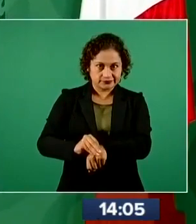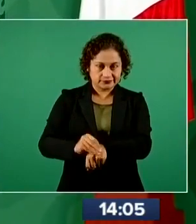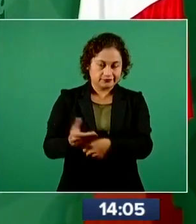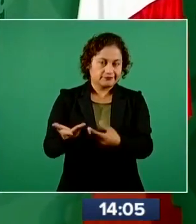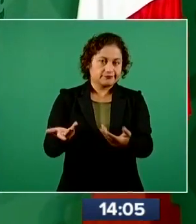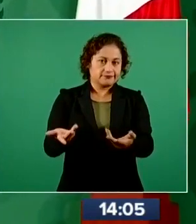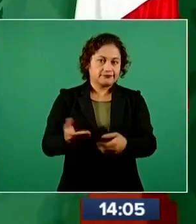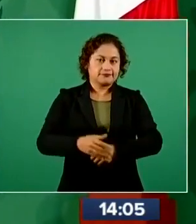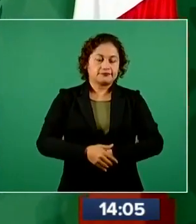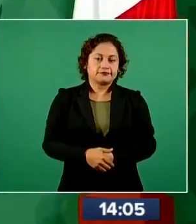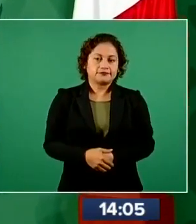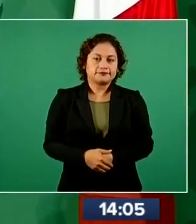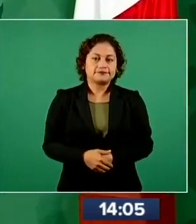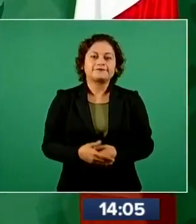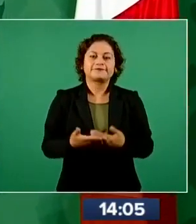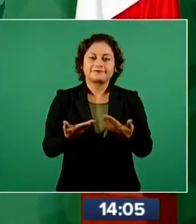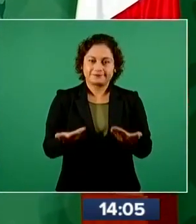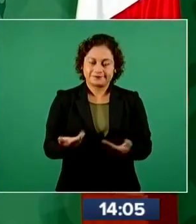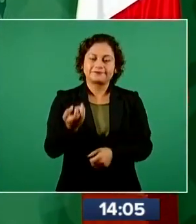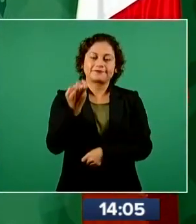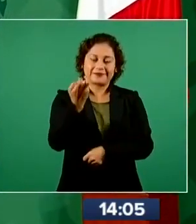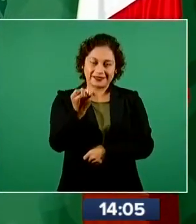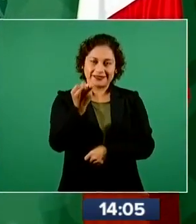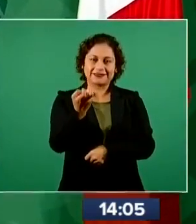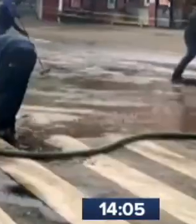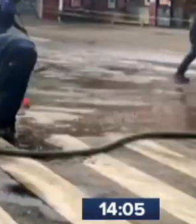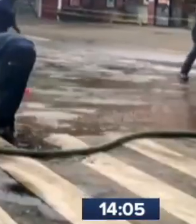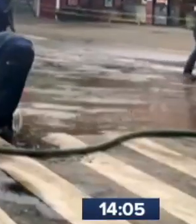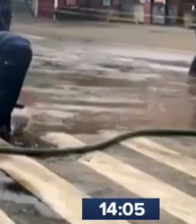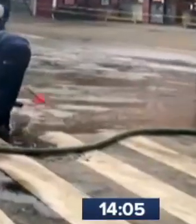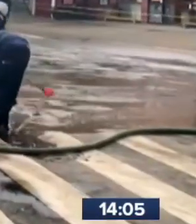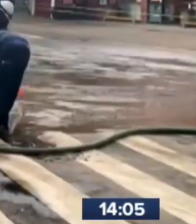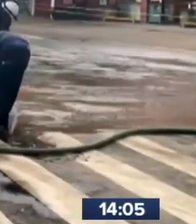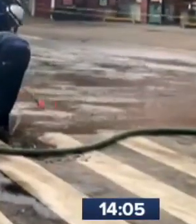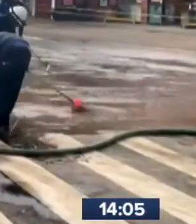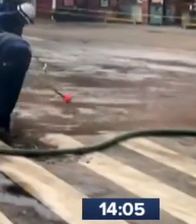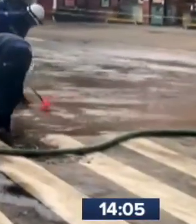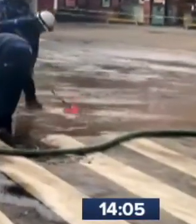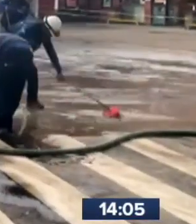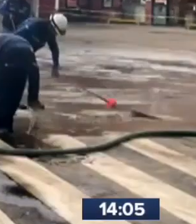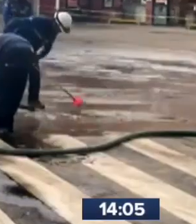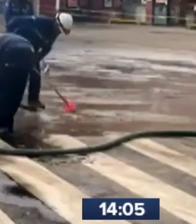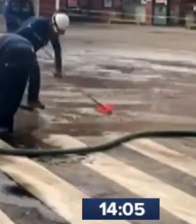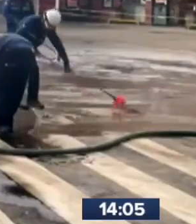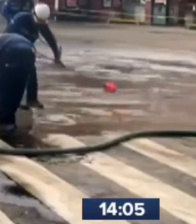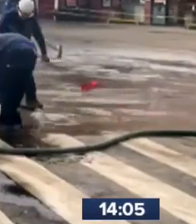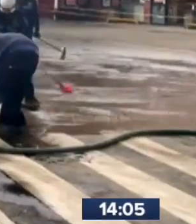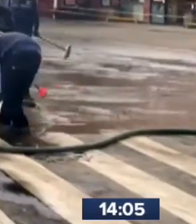dejan destruidas sobre el tema de los baches recordó esta anécdota escuche